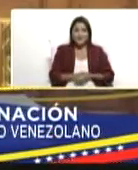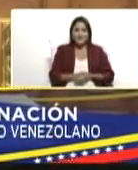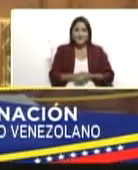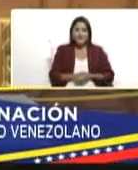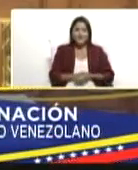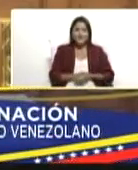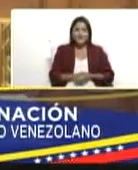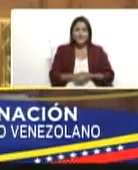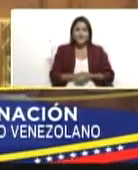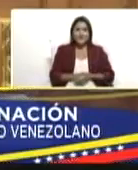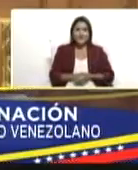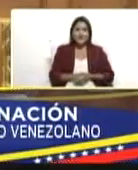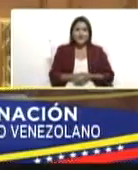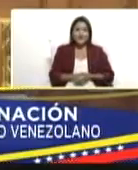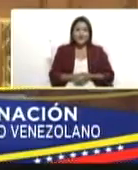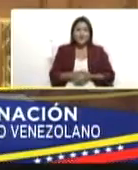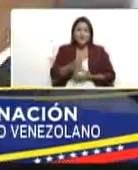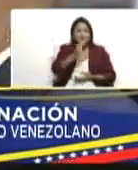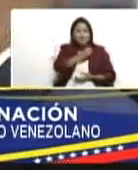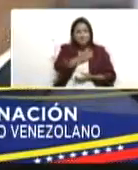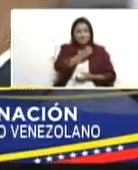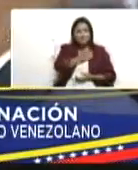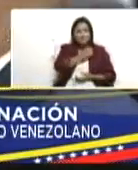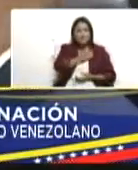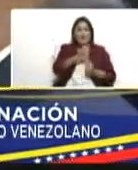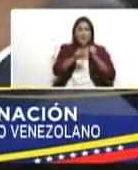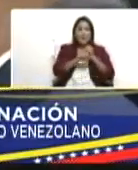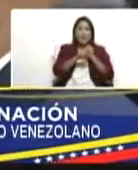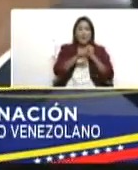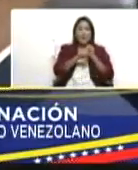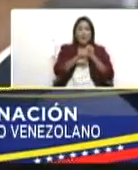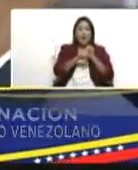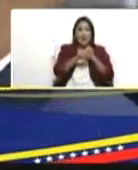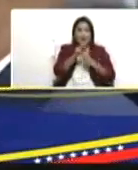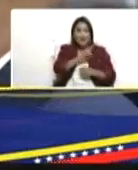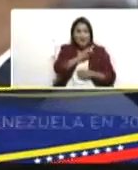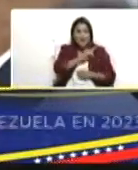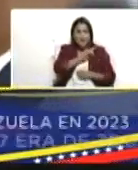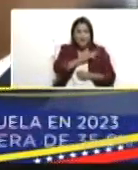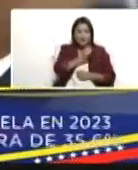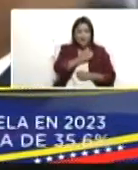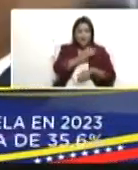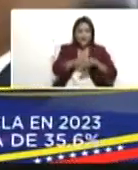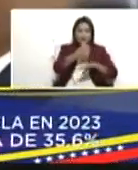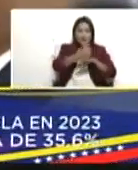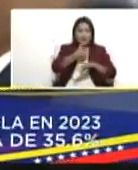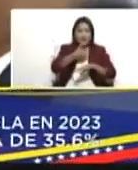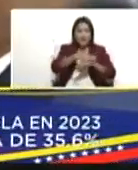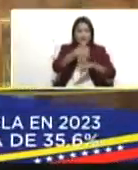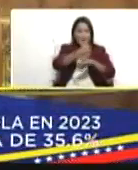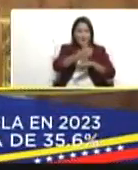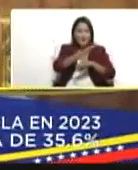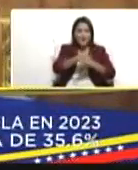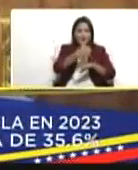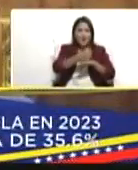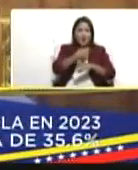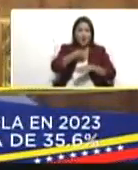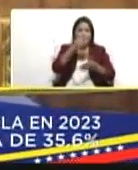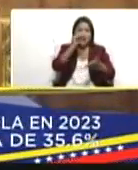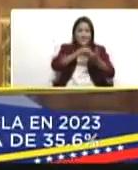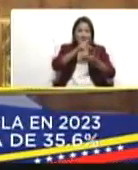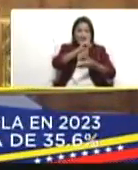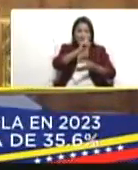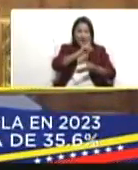hacemos nosotros los católicos por mi culpa por mi culpa por mi sectarismo No volveré a ser